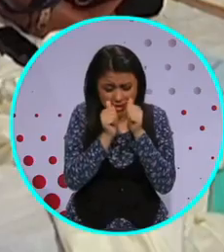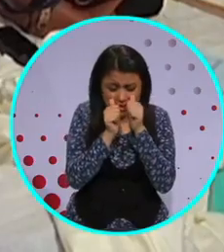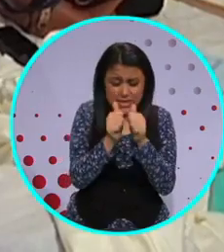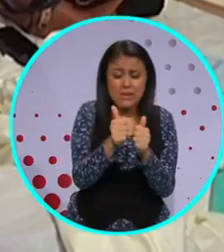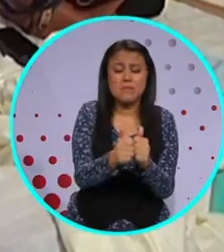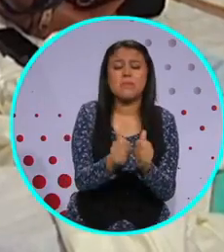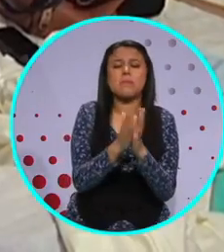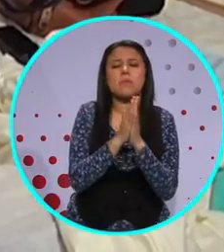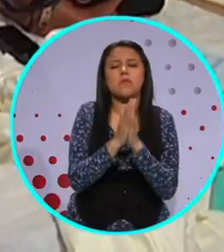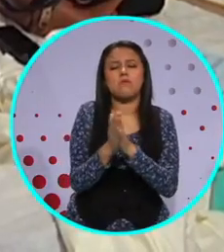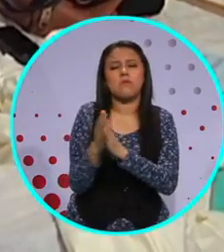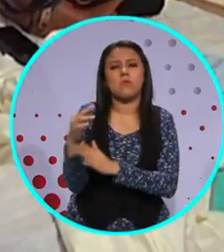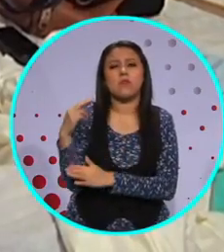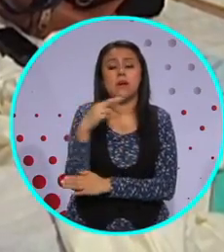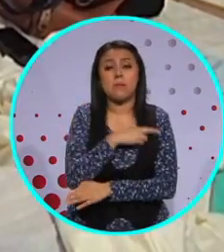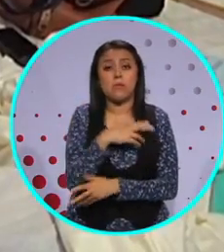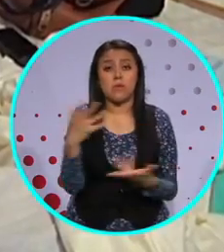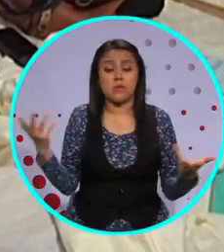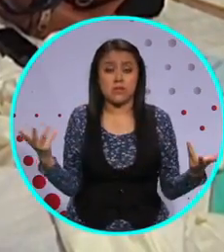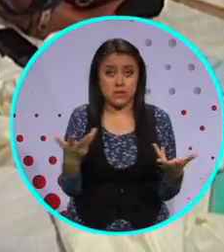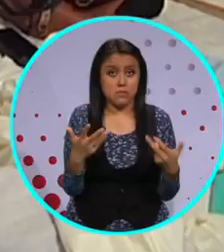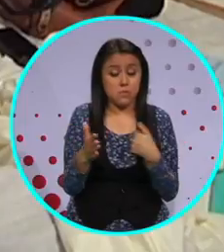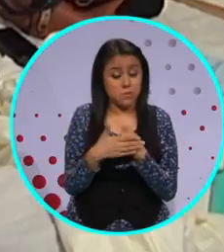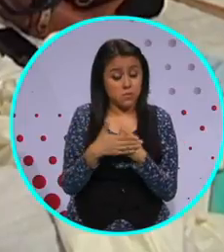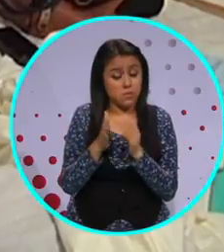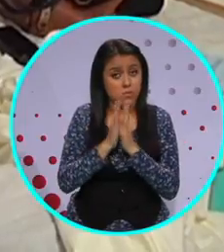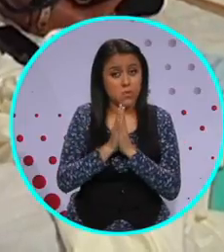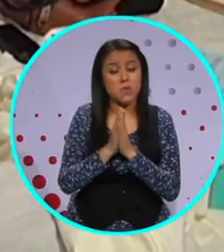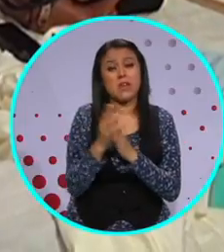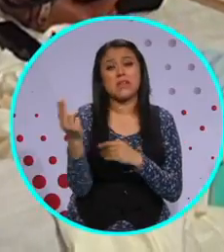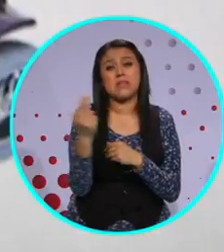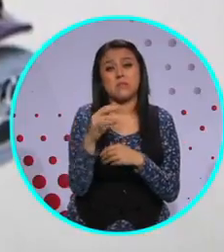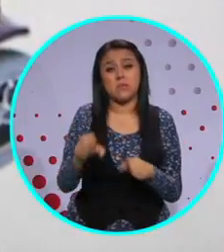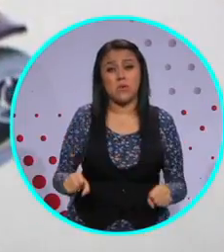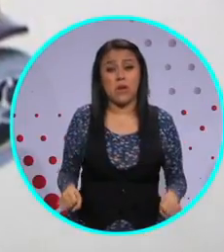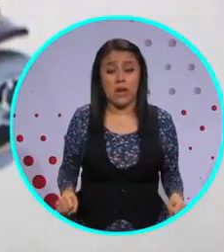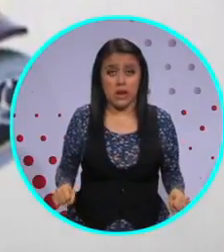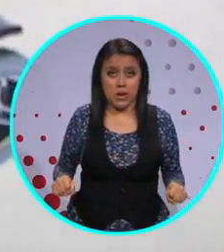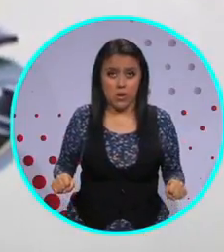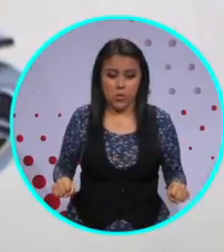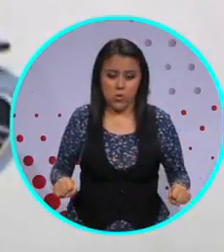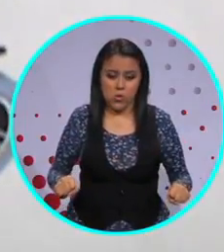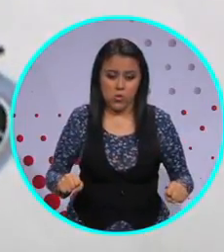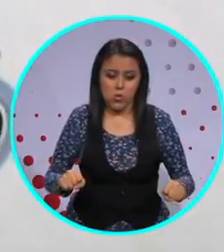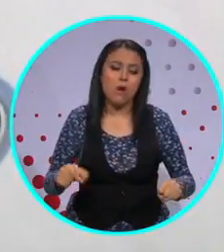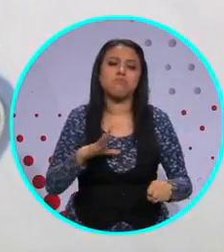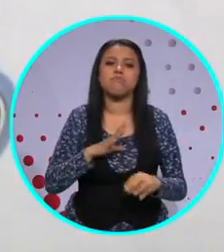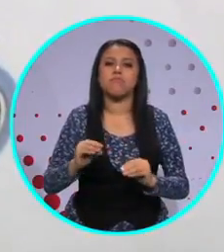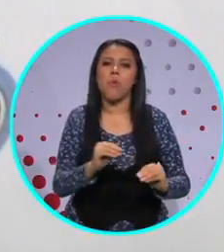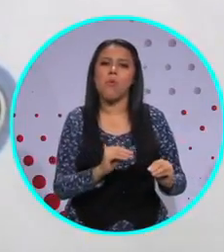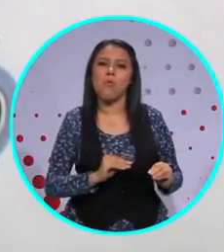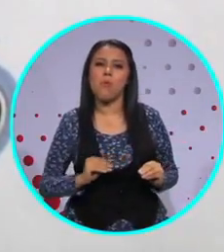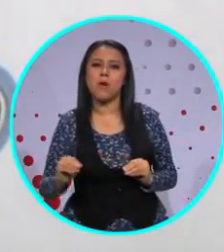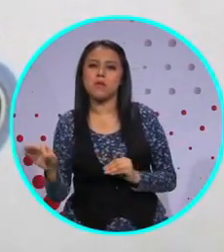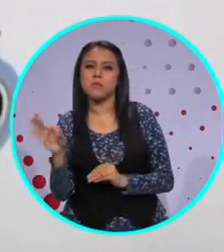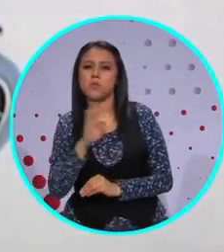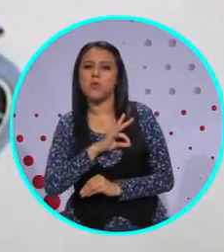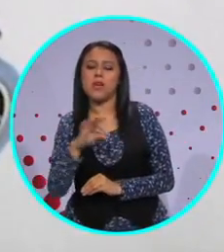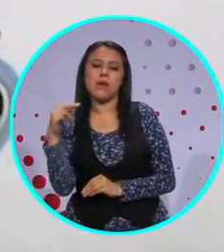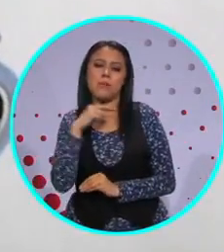inmediato ante el primer síntoma asimismo solicita la donación de una silla de ruedas eléctrica para poder trasladarse